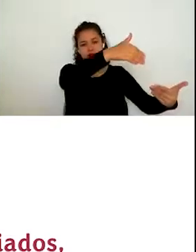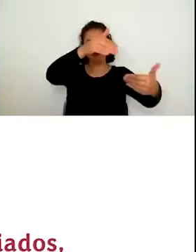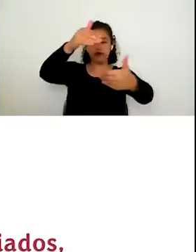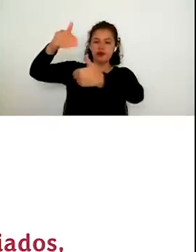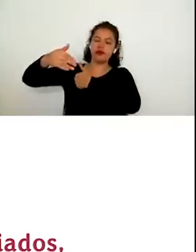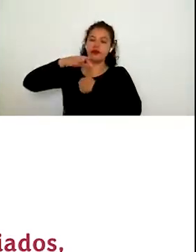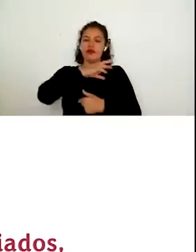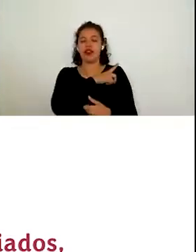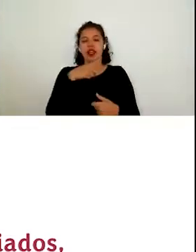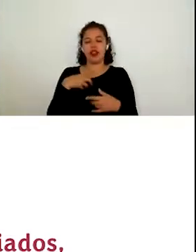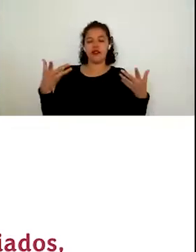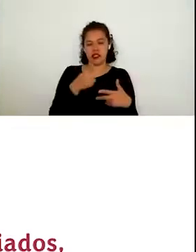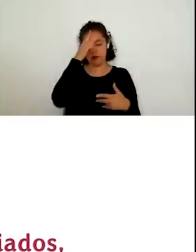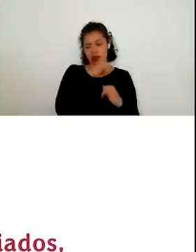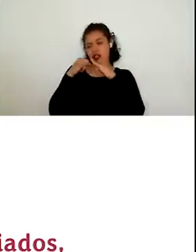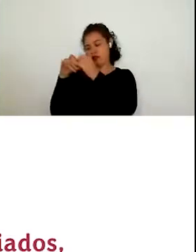institución.